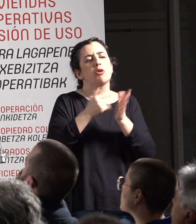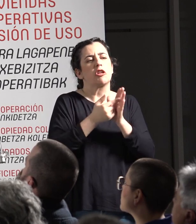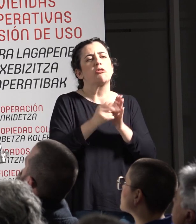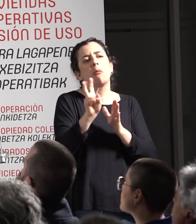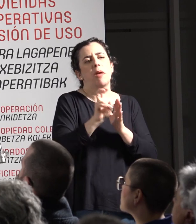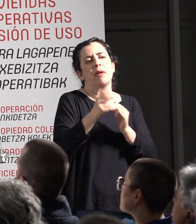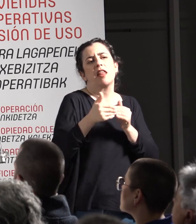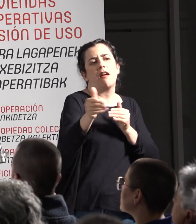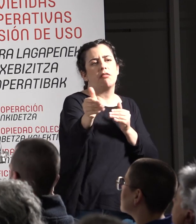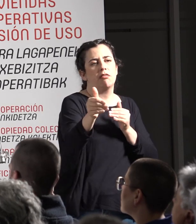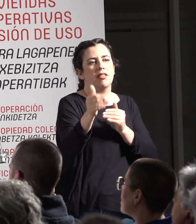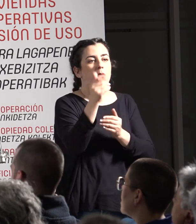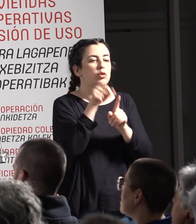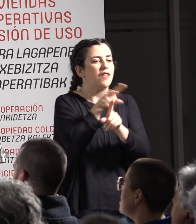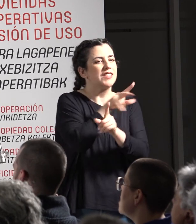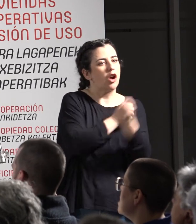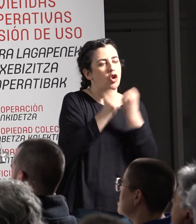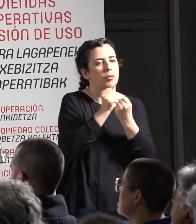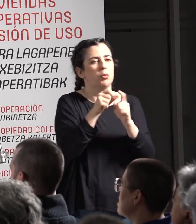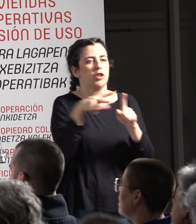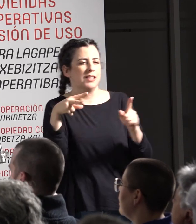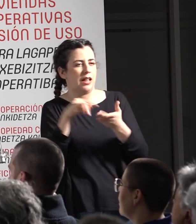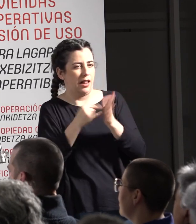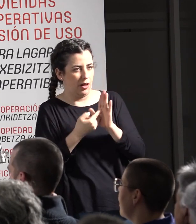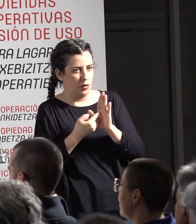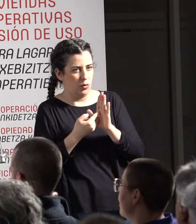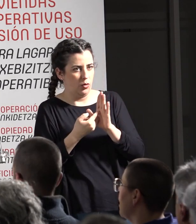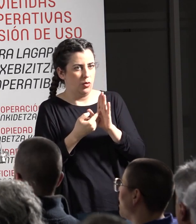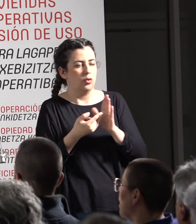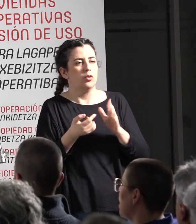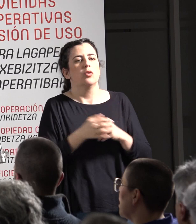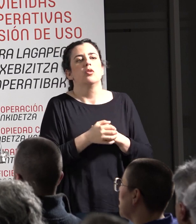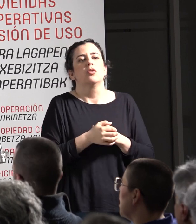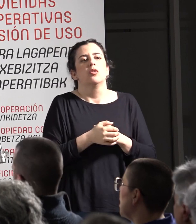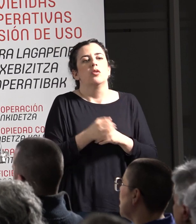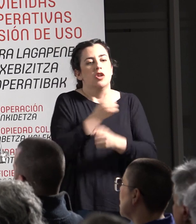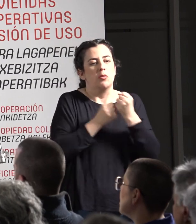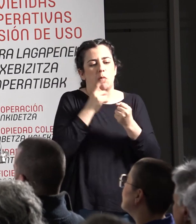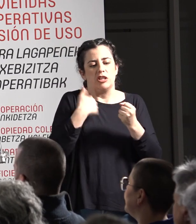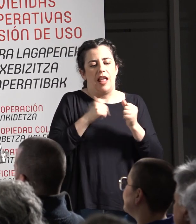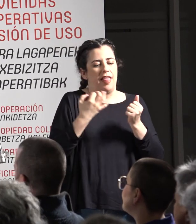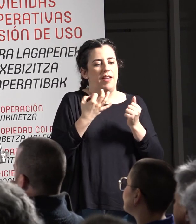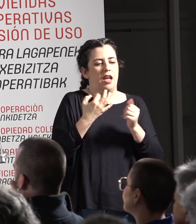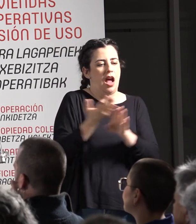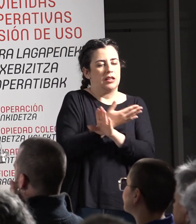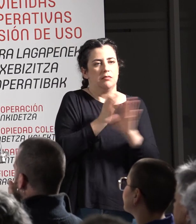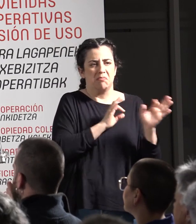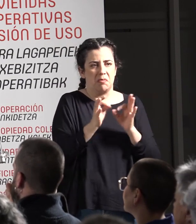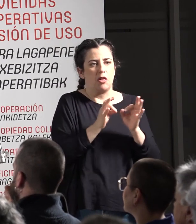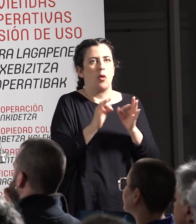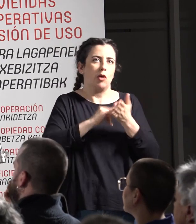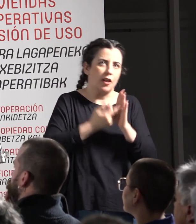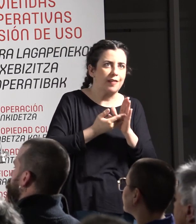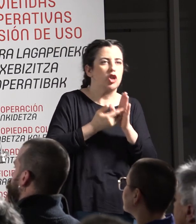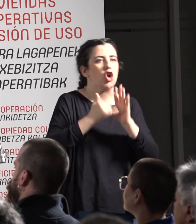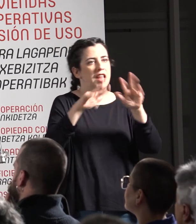la económica y la técnica. Técnica en cuanto que ya tenemos que estar avanzados, tenemos que tener un proyecto, una licencia, el presupuesto